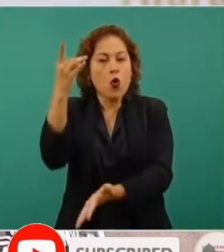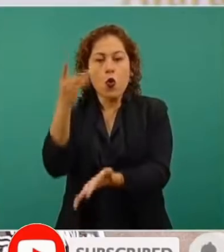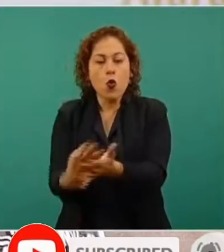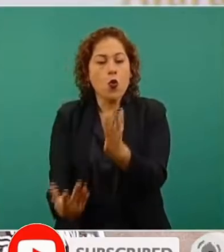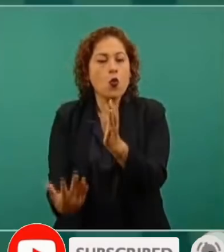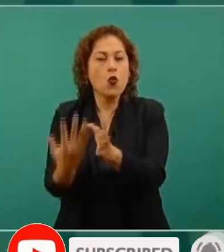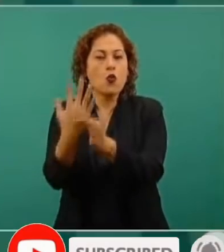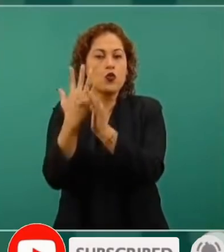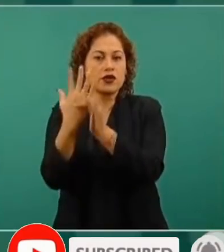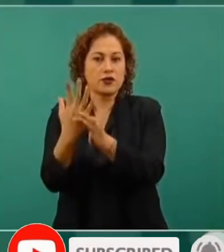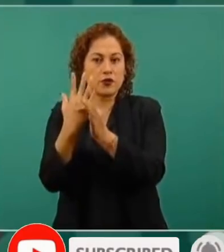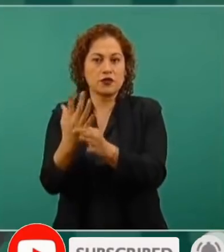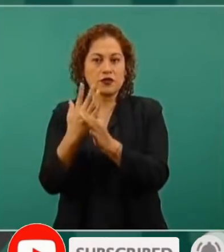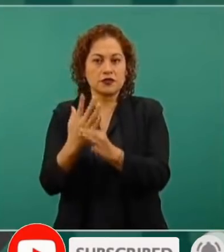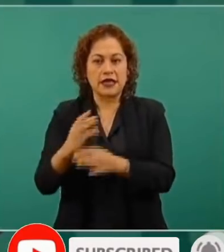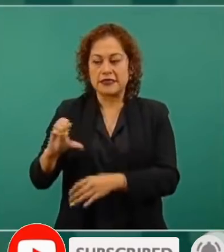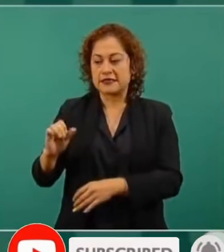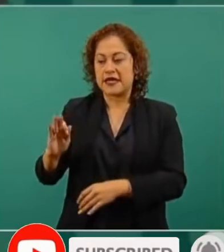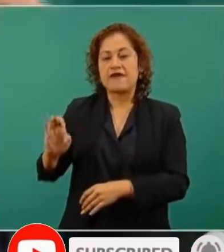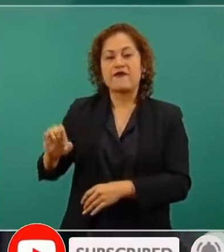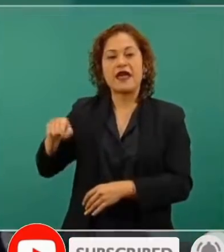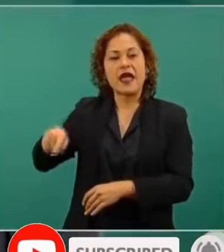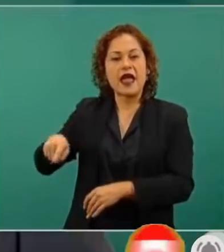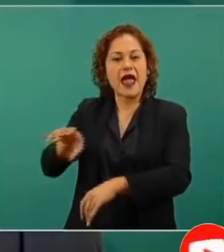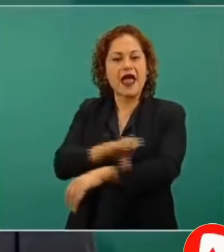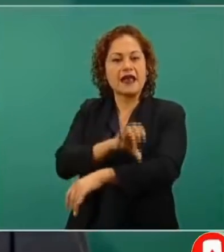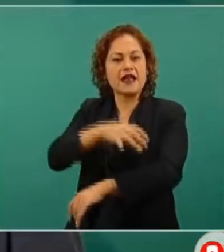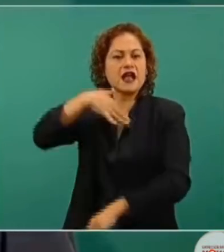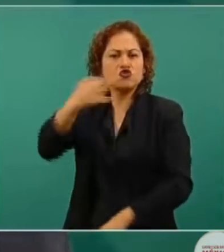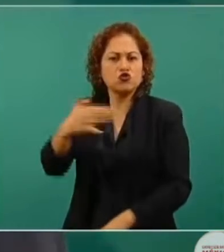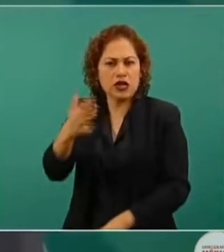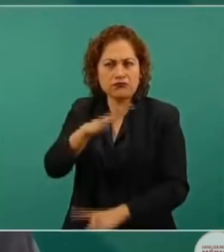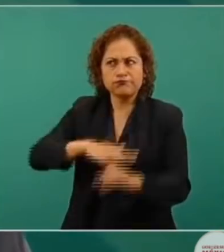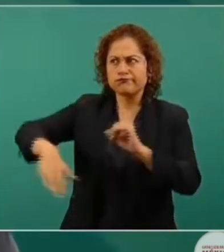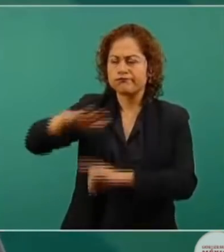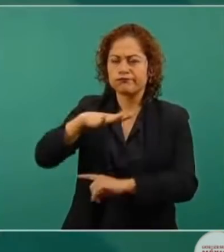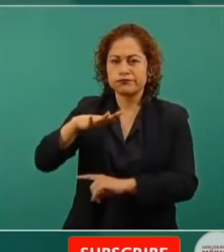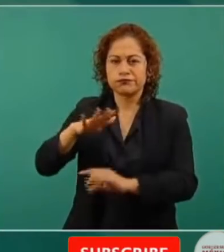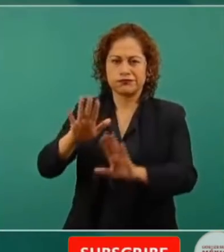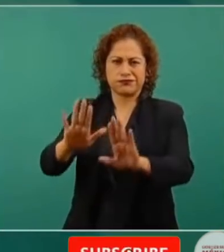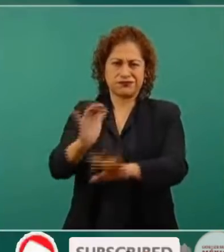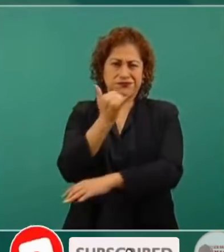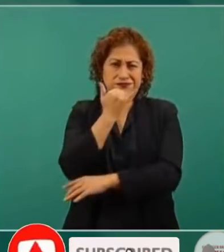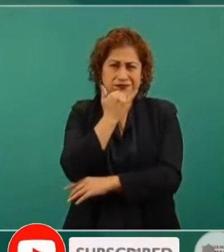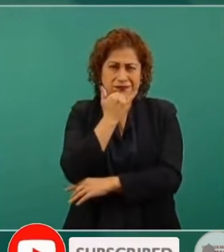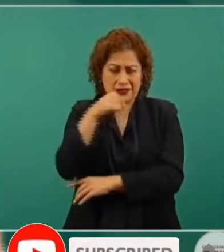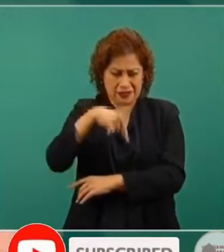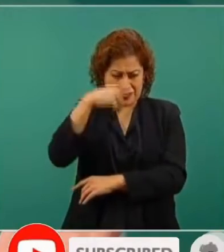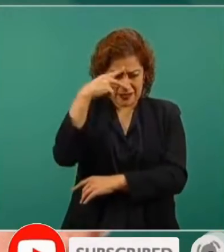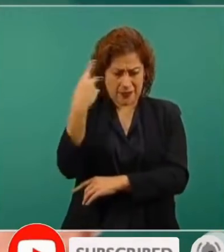poner a sus plantas sucias la ley combustóleo, cuando en México consumimos solo el